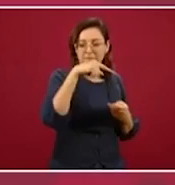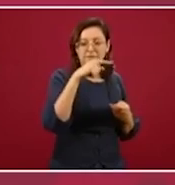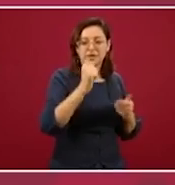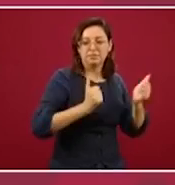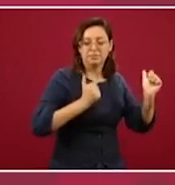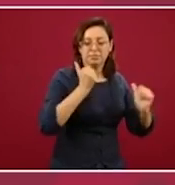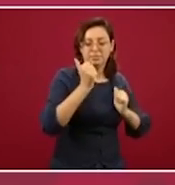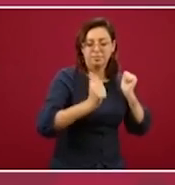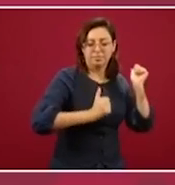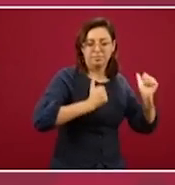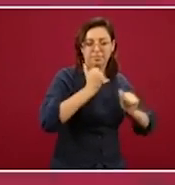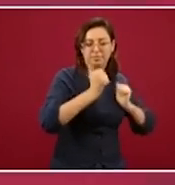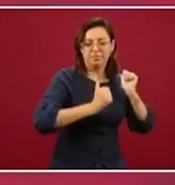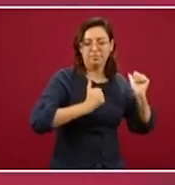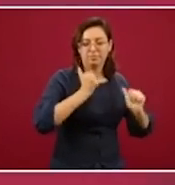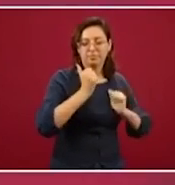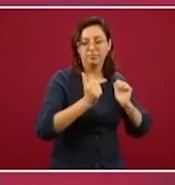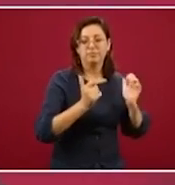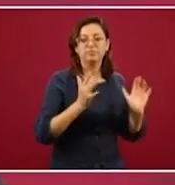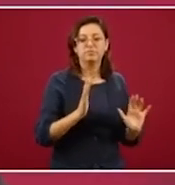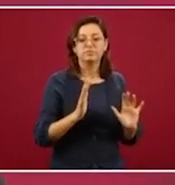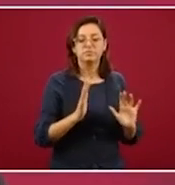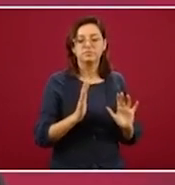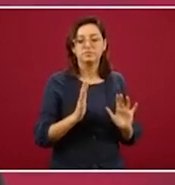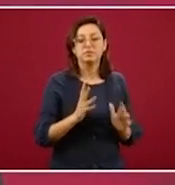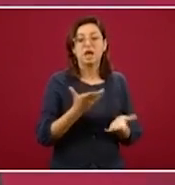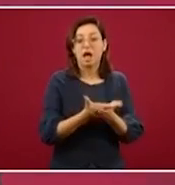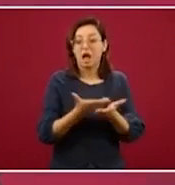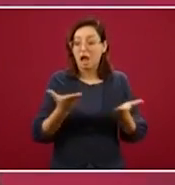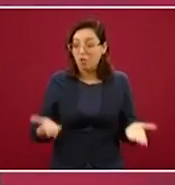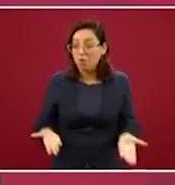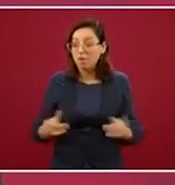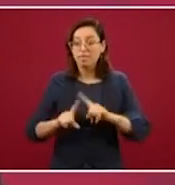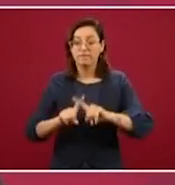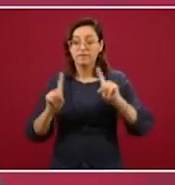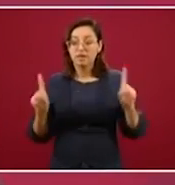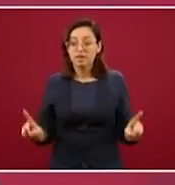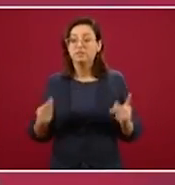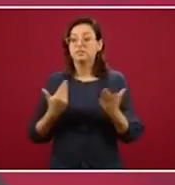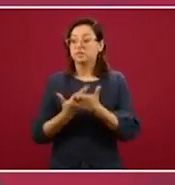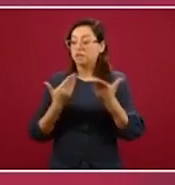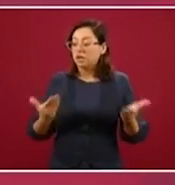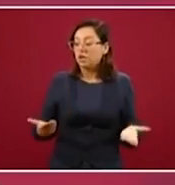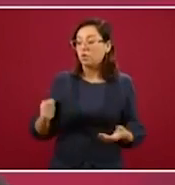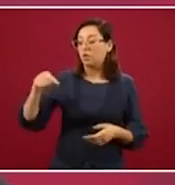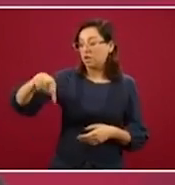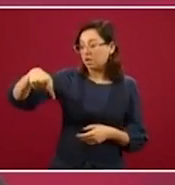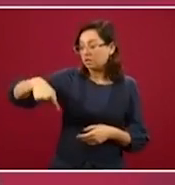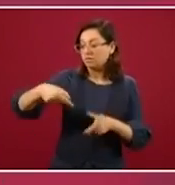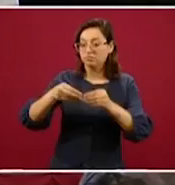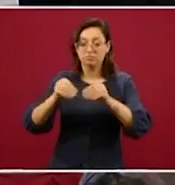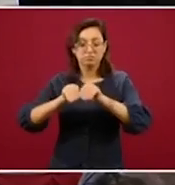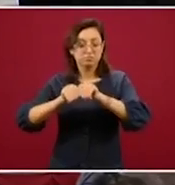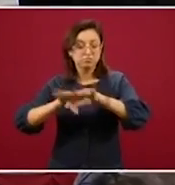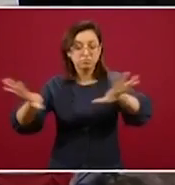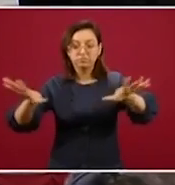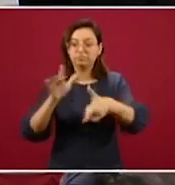en lo personal. Entonces, por eso no les gusta lo de